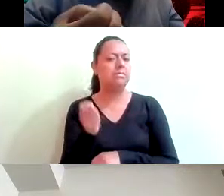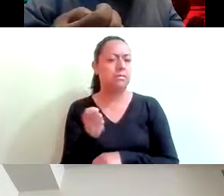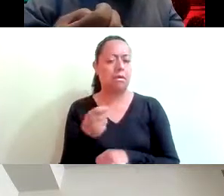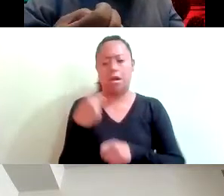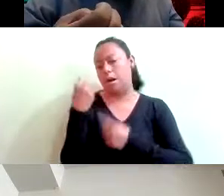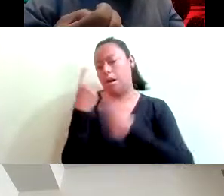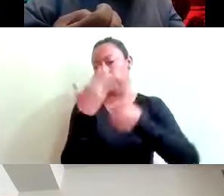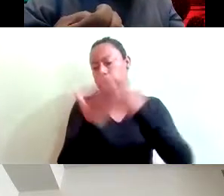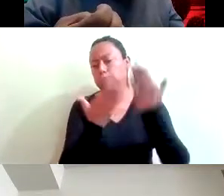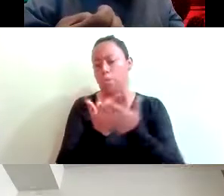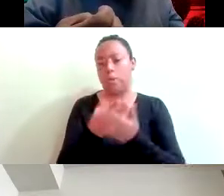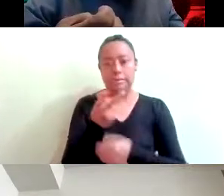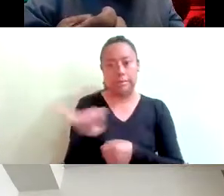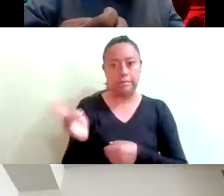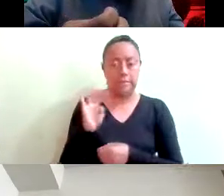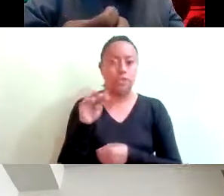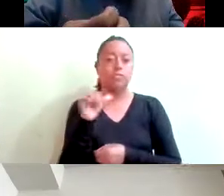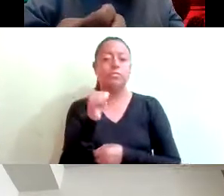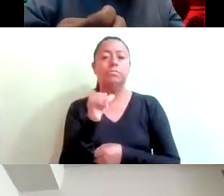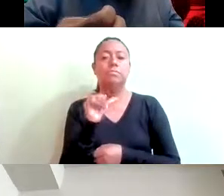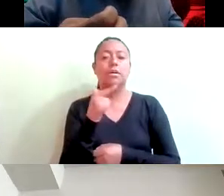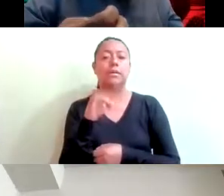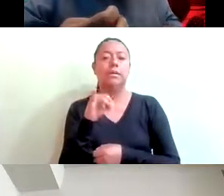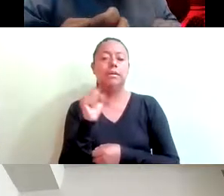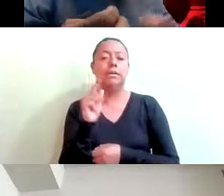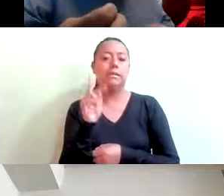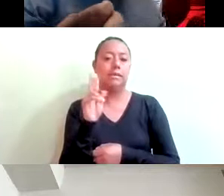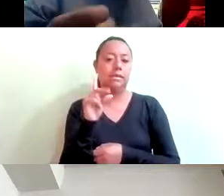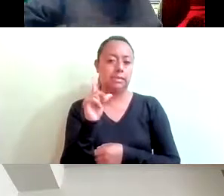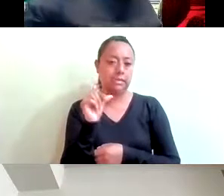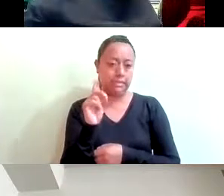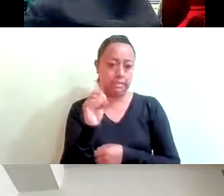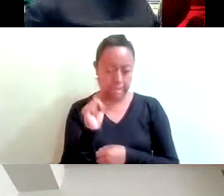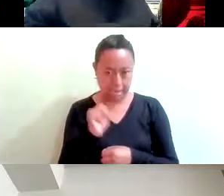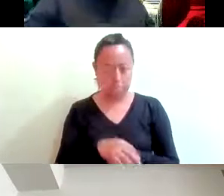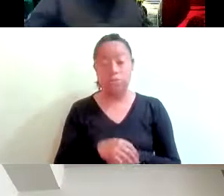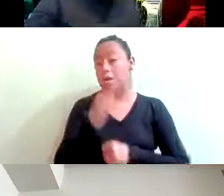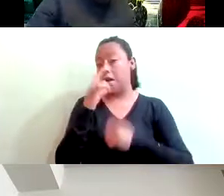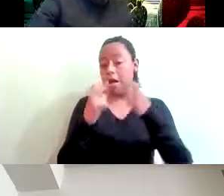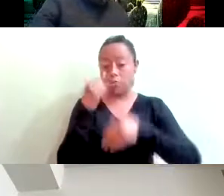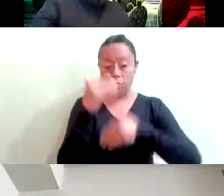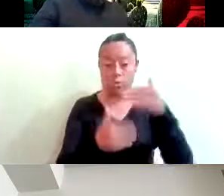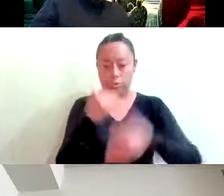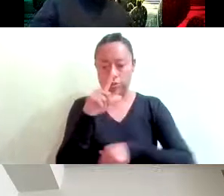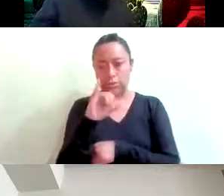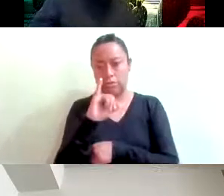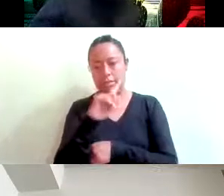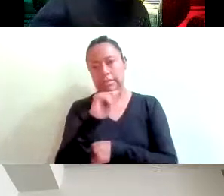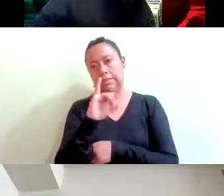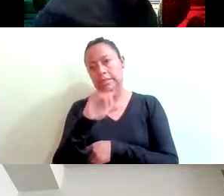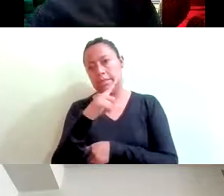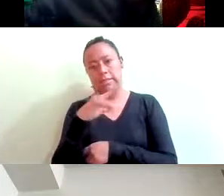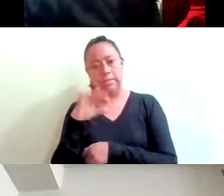propuestas de magistrados que están todavía en un proceso de litigio que tenemos que revisar para